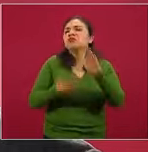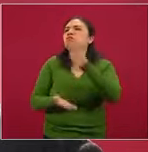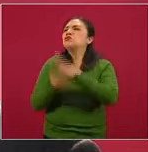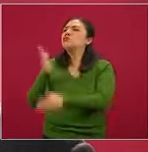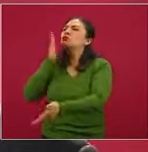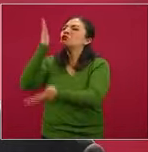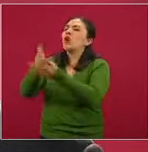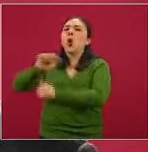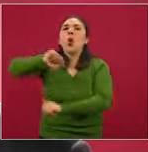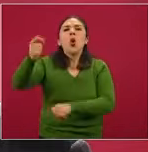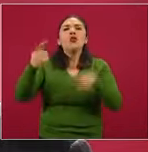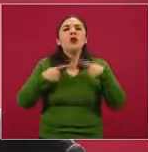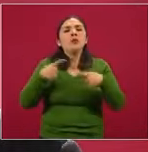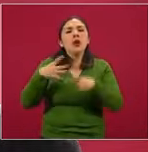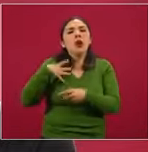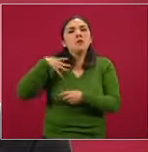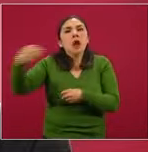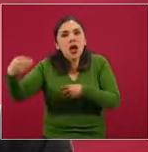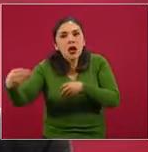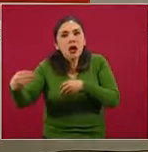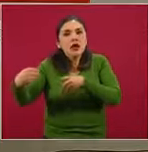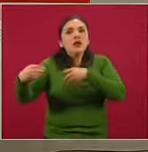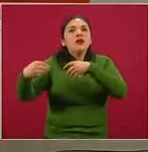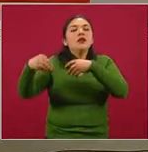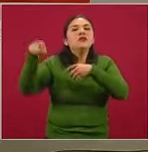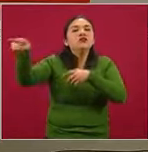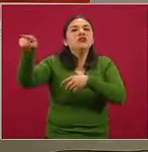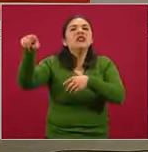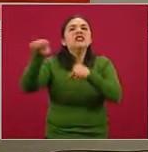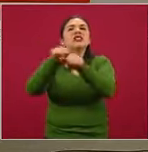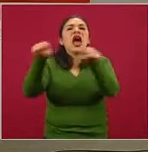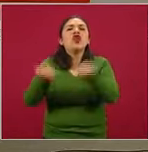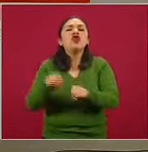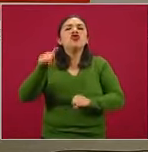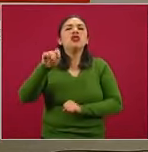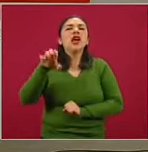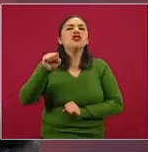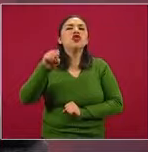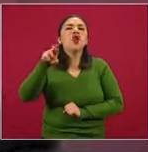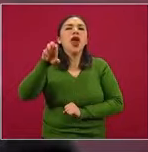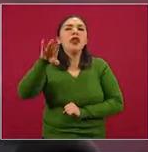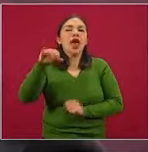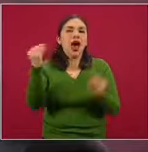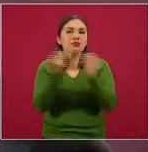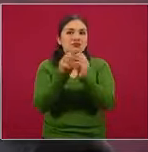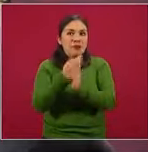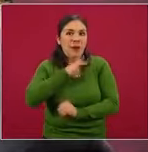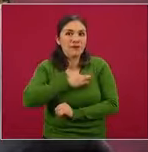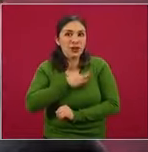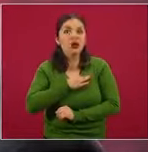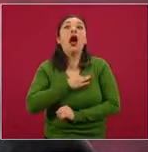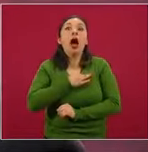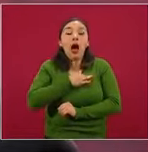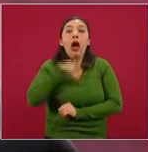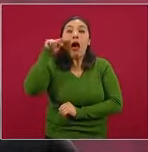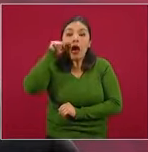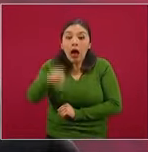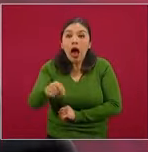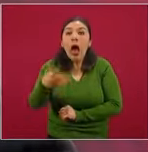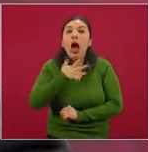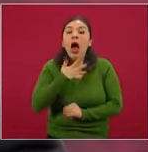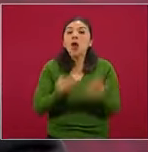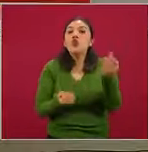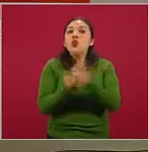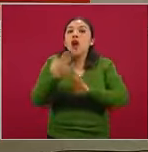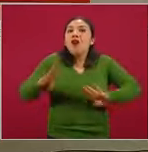alguien, pero alguien identificó la cepa Salón Tesorería. Y entonces lo que va a decir es, hay una nueva cepa que